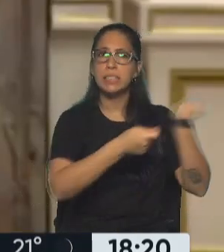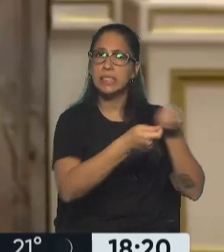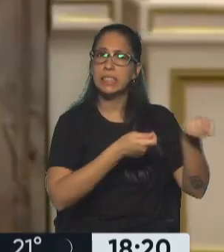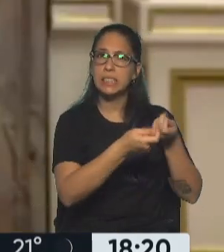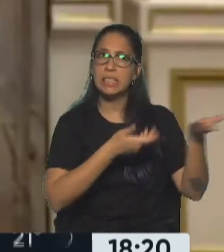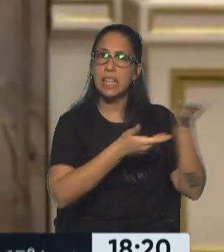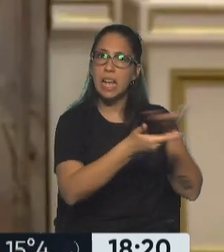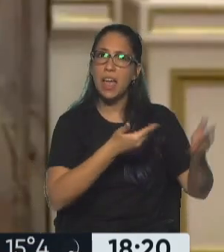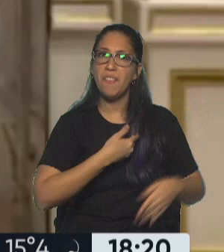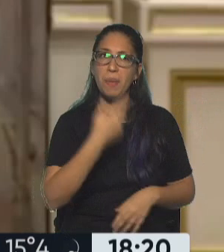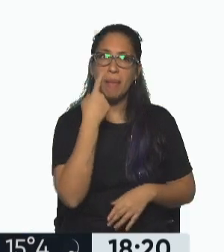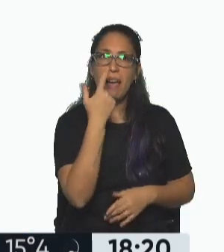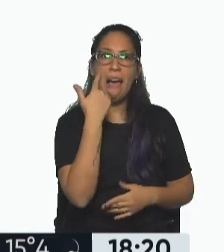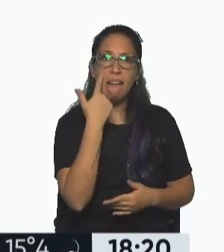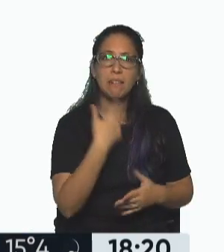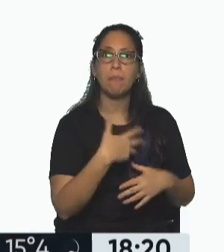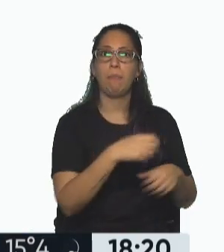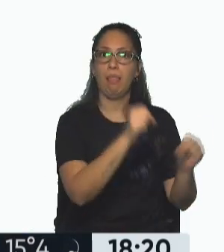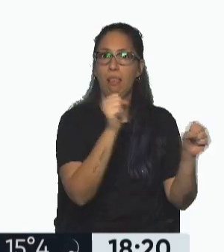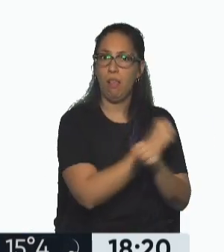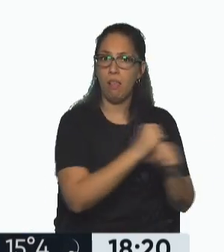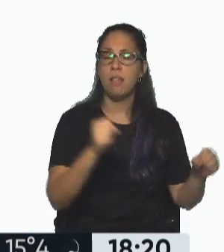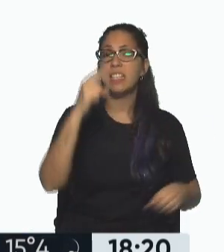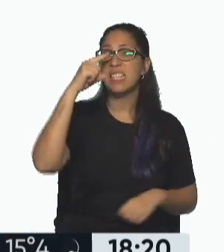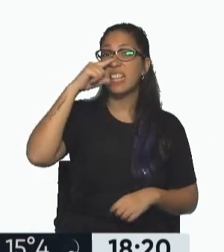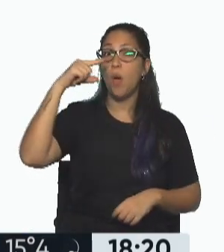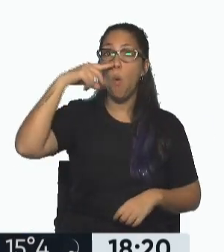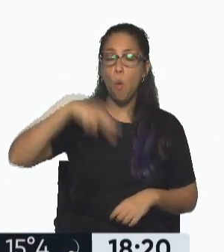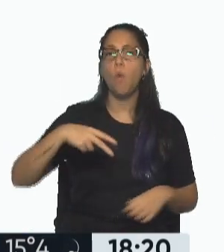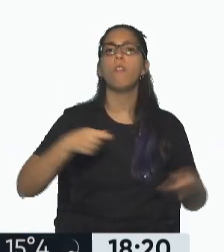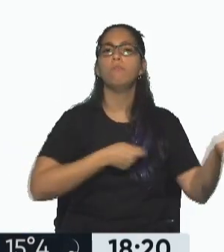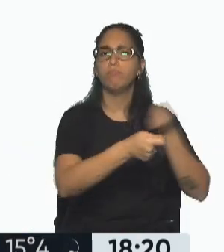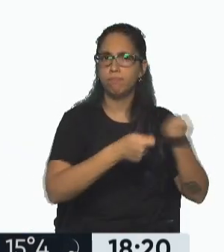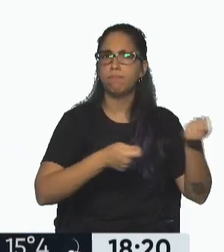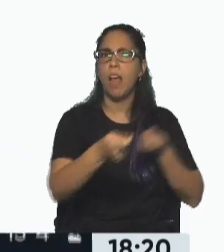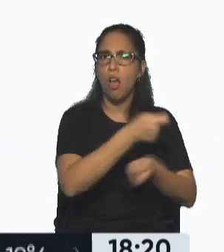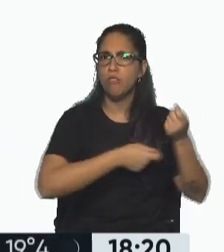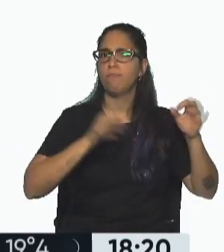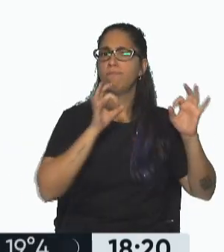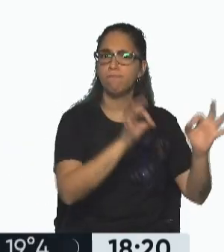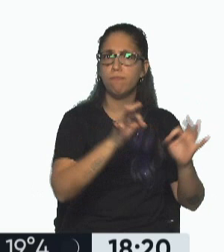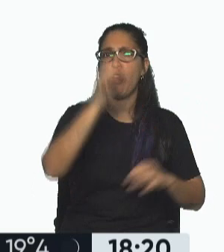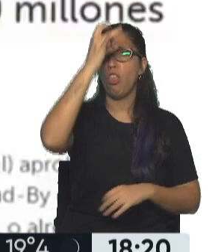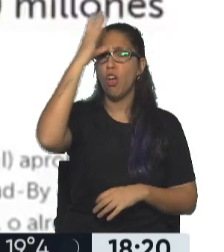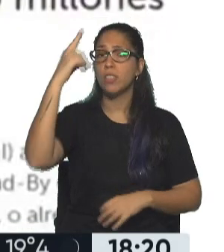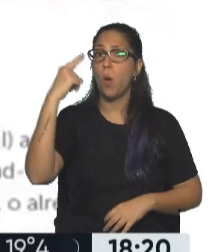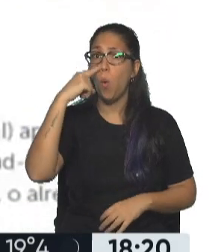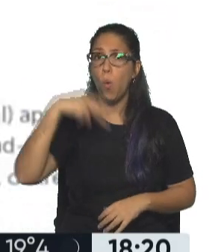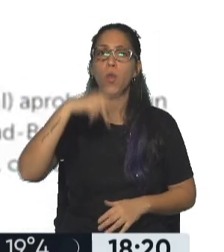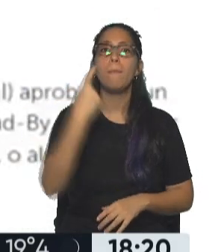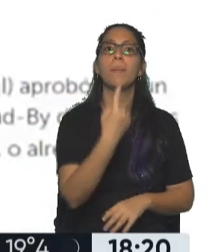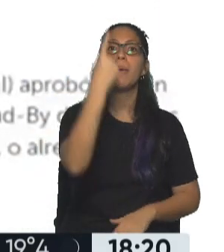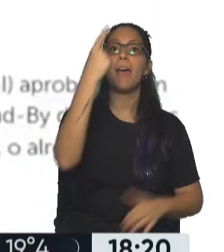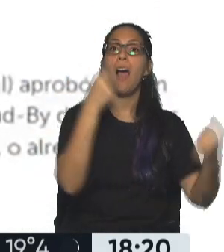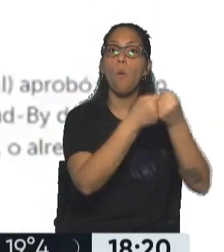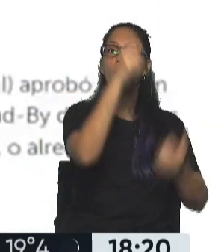Fondo Monetario Internacional. El 7 de junio, concluyeron las negociaciones y 5 días después, el 12 de junio, se firmó el primer acuerdo con